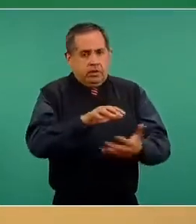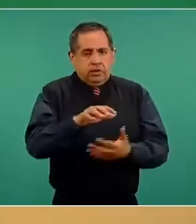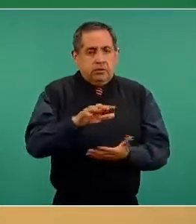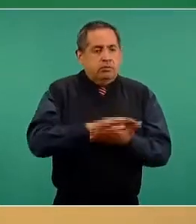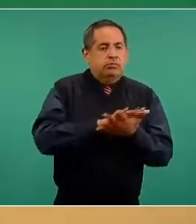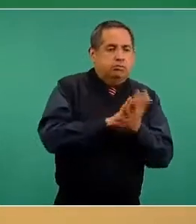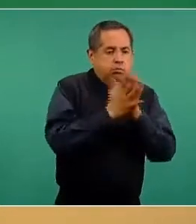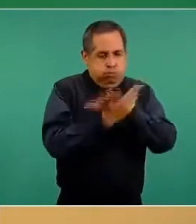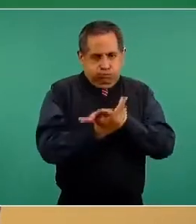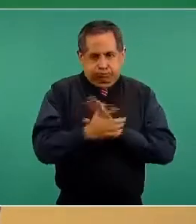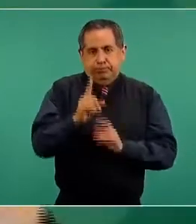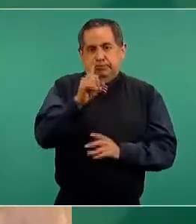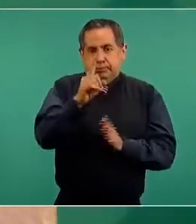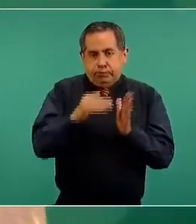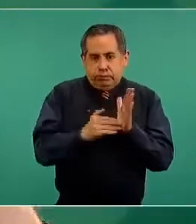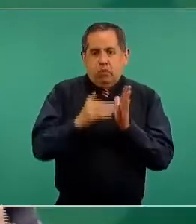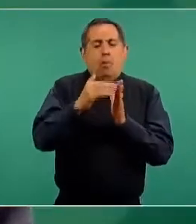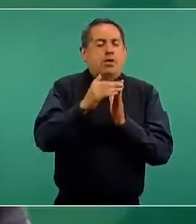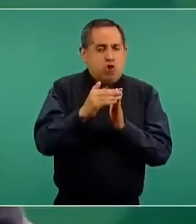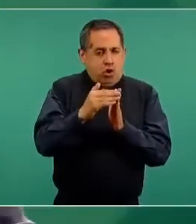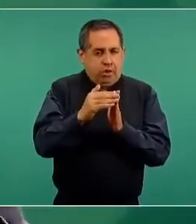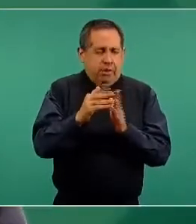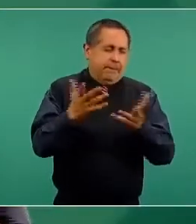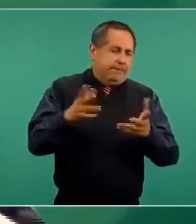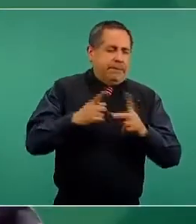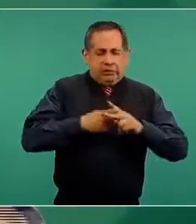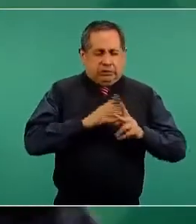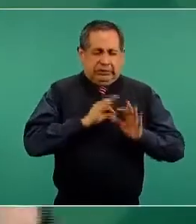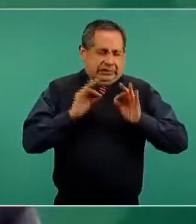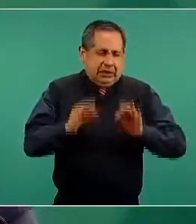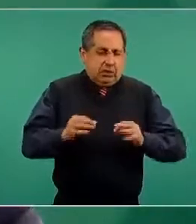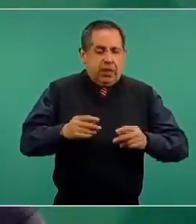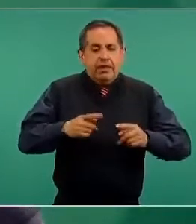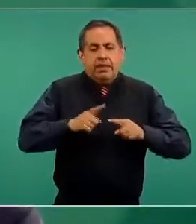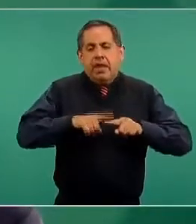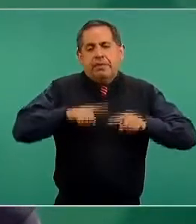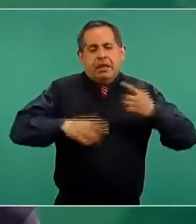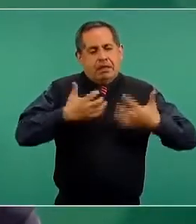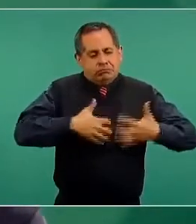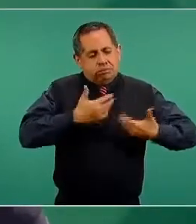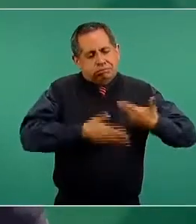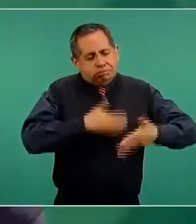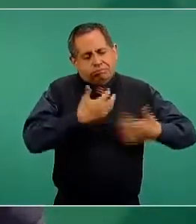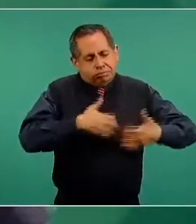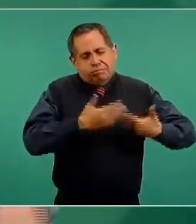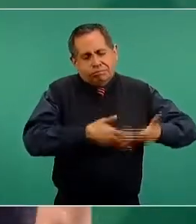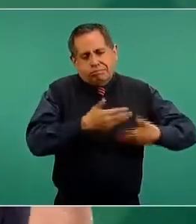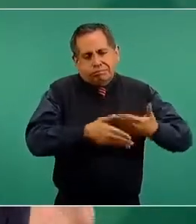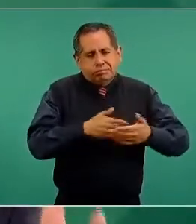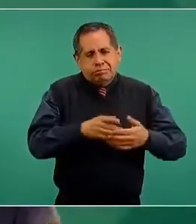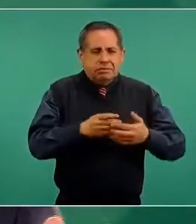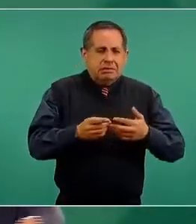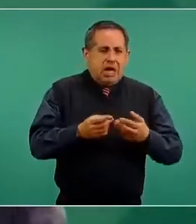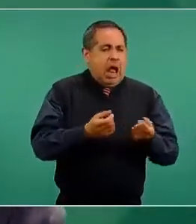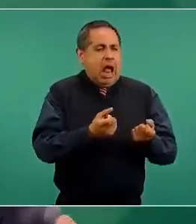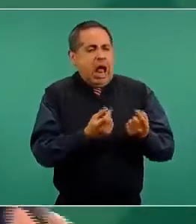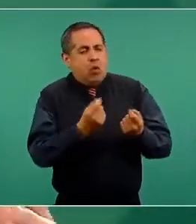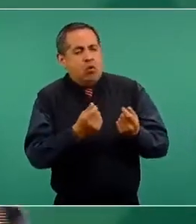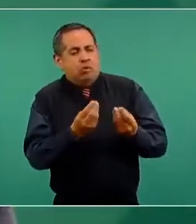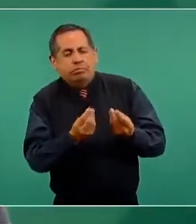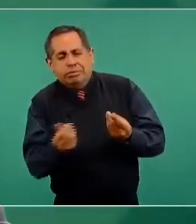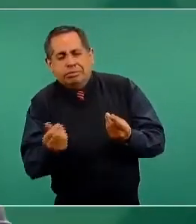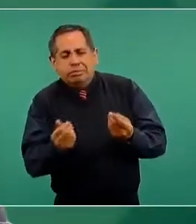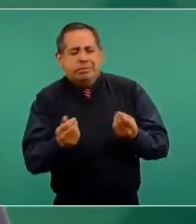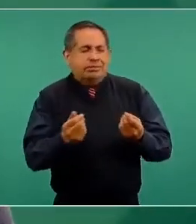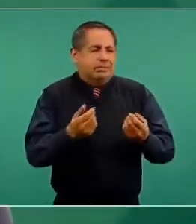de dosis. Y digo se estima porque no es exacto, durante el propio proceso de fabricación se puede deshidratar un poco el